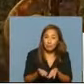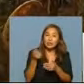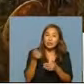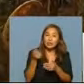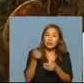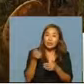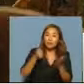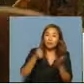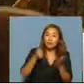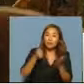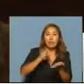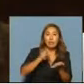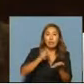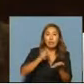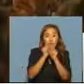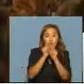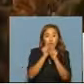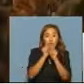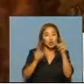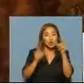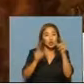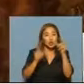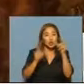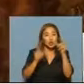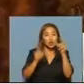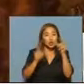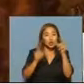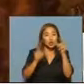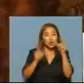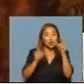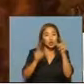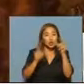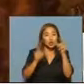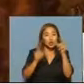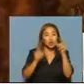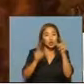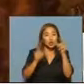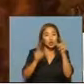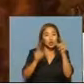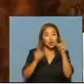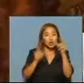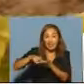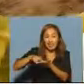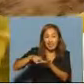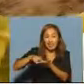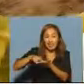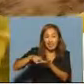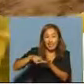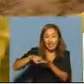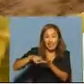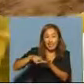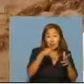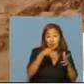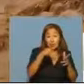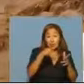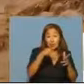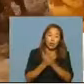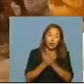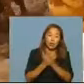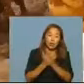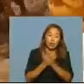luchando, y esto lo hemos dejado aclarado con los productores y todas las instituciones de Salta, que la Cámara del Tabaco de Jujuy va a seguir adelante